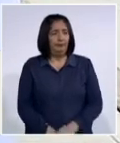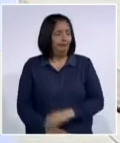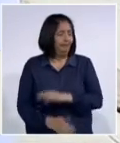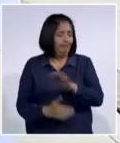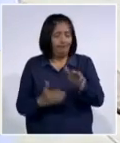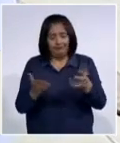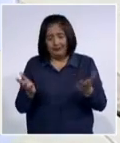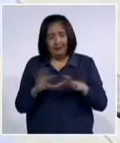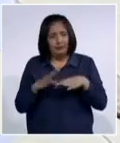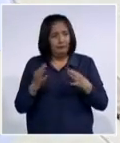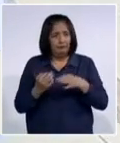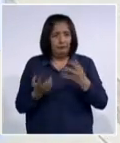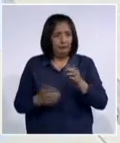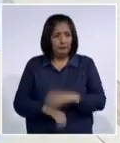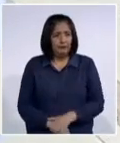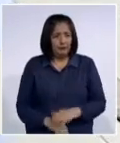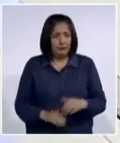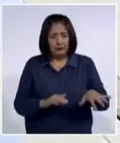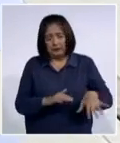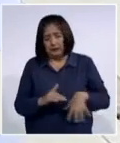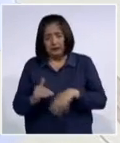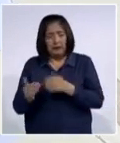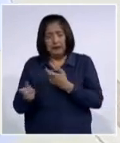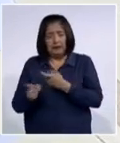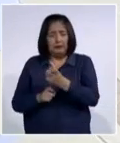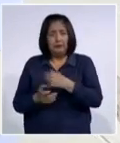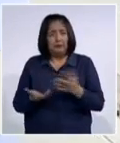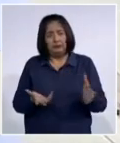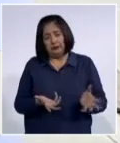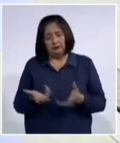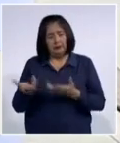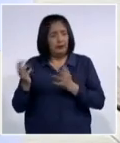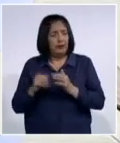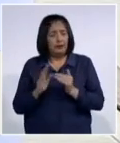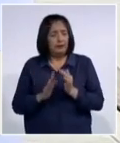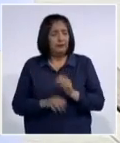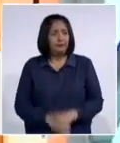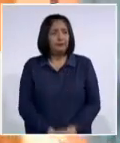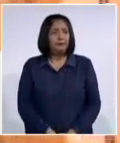Todos, la familia que ha salido afectado, salieron a evacuar la casa.